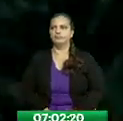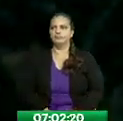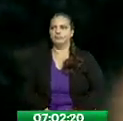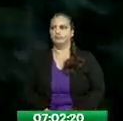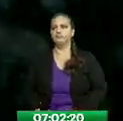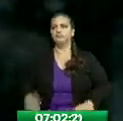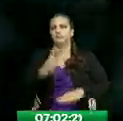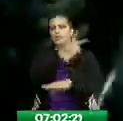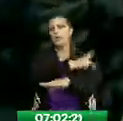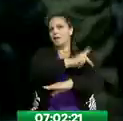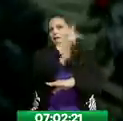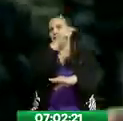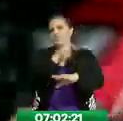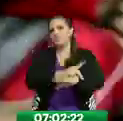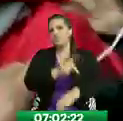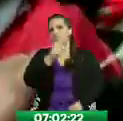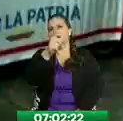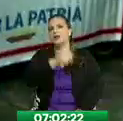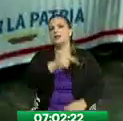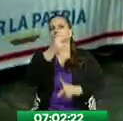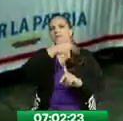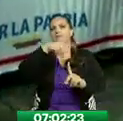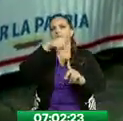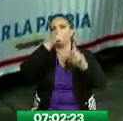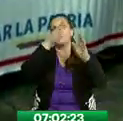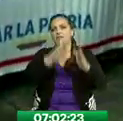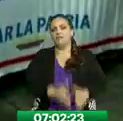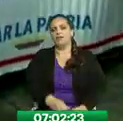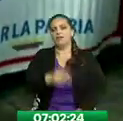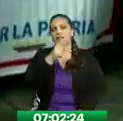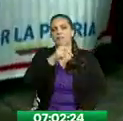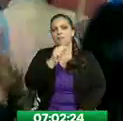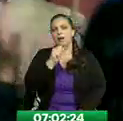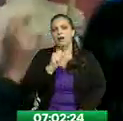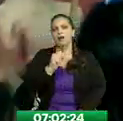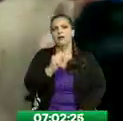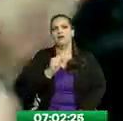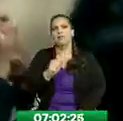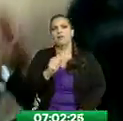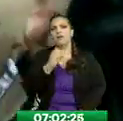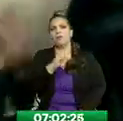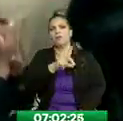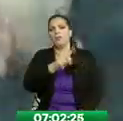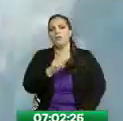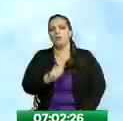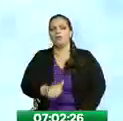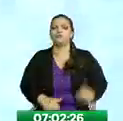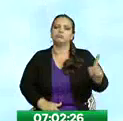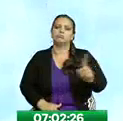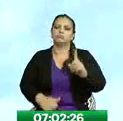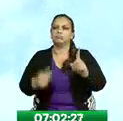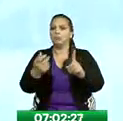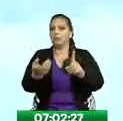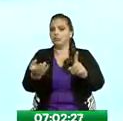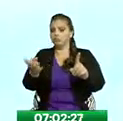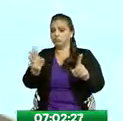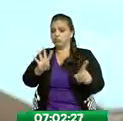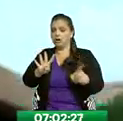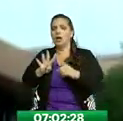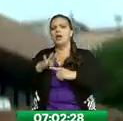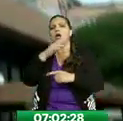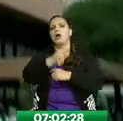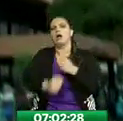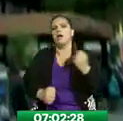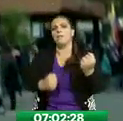Al puro estilo de campaña electoral, Paola Pavón fue recibida por simpatizantes del correísmo en los bajos del Consejo Provincial de Pichincha, centro de